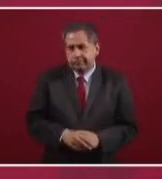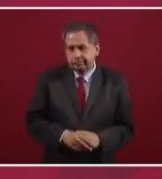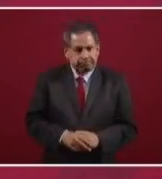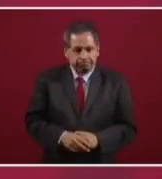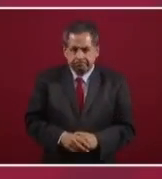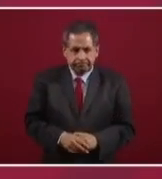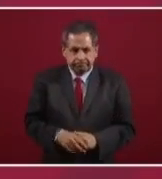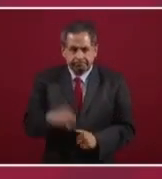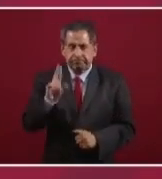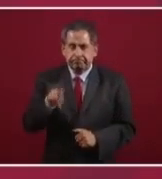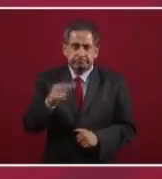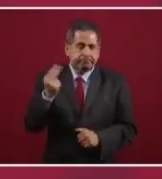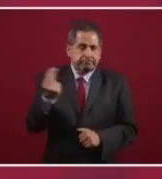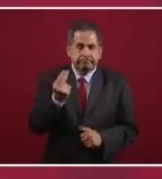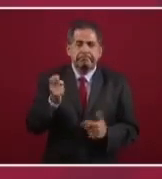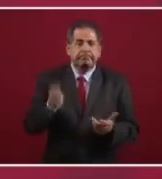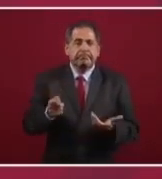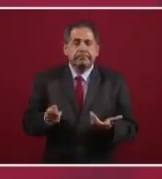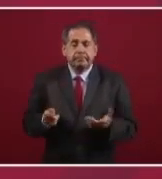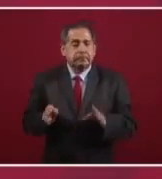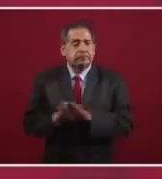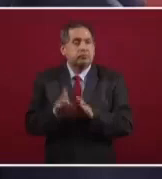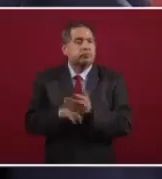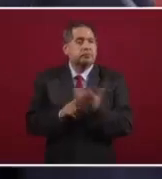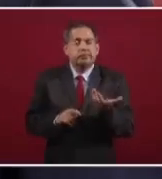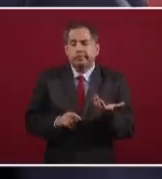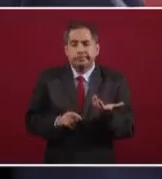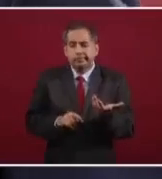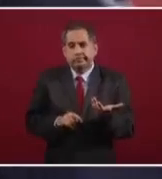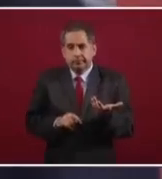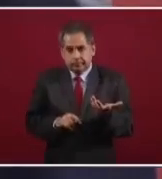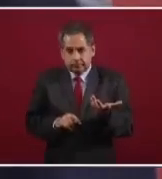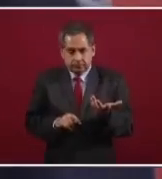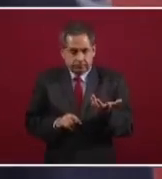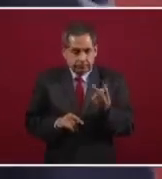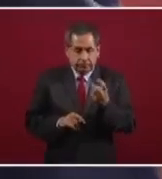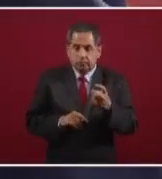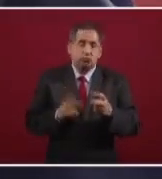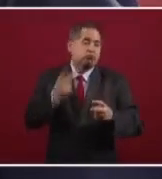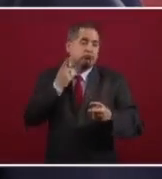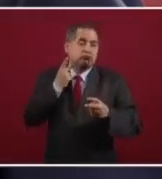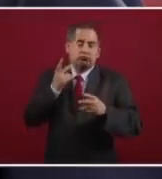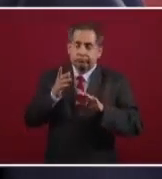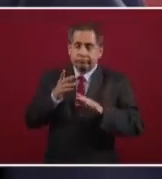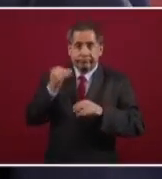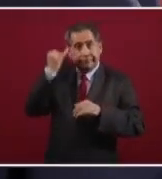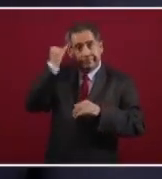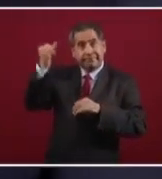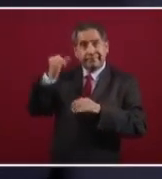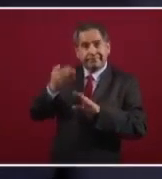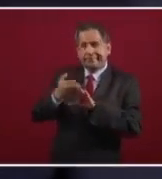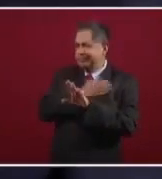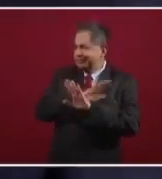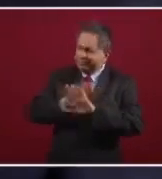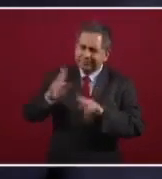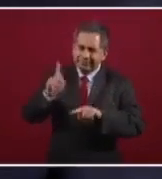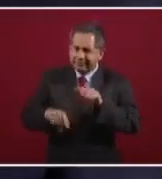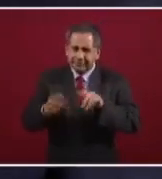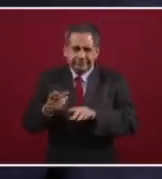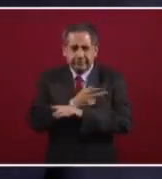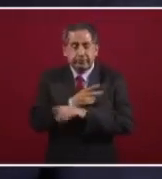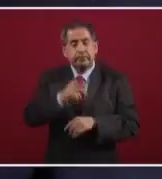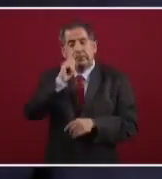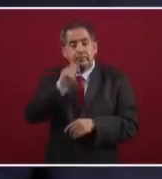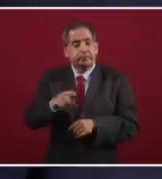Se tiene que hacer a un lado esa política y también los